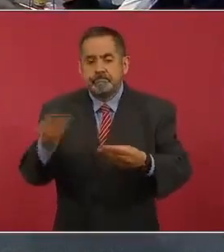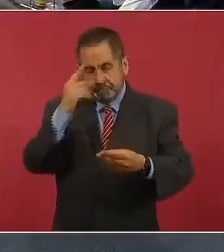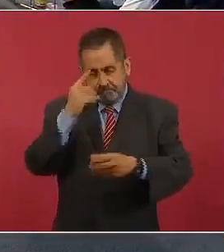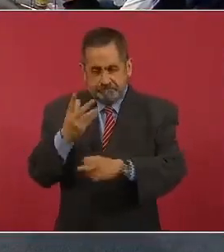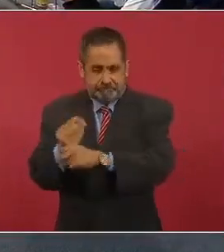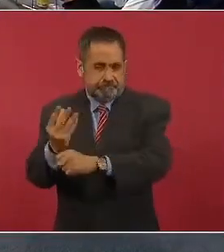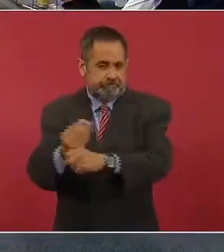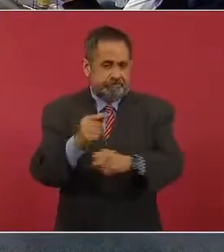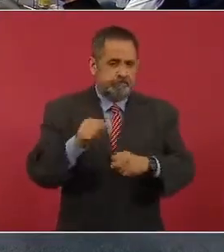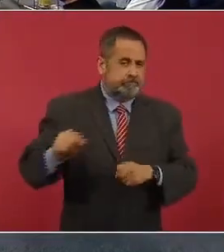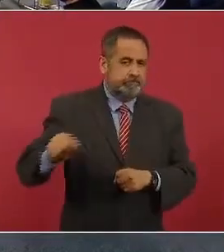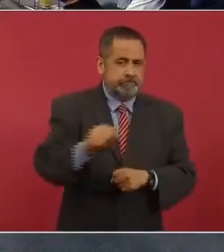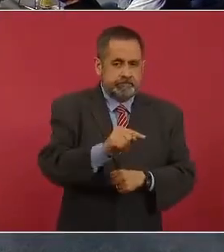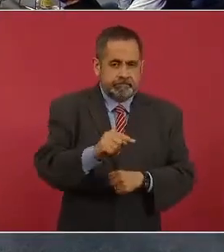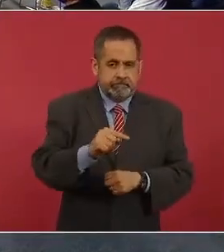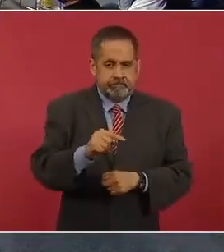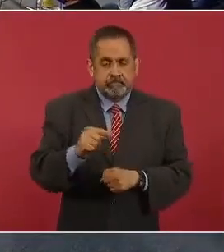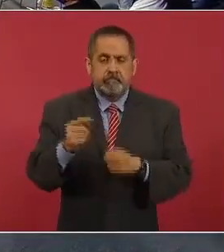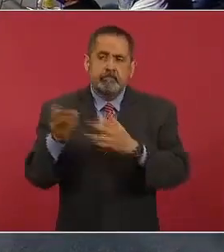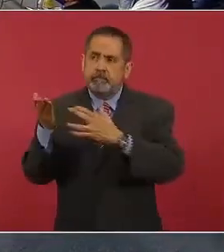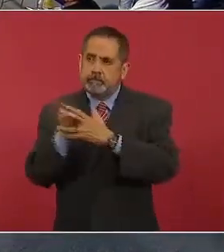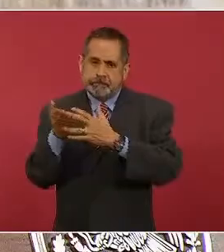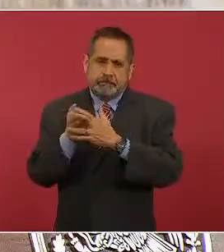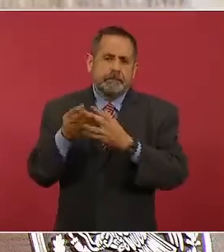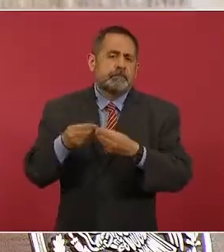porque una parte es para los estados,